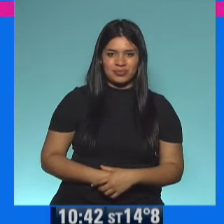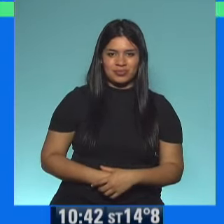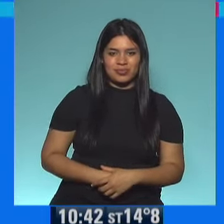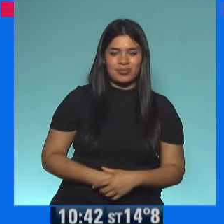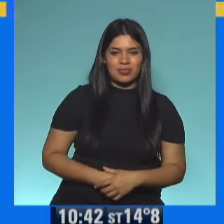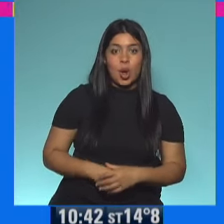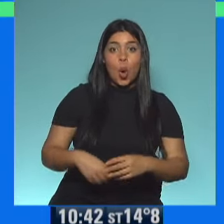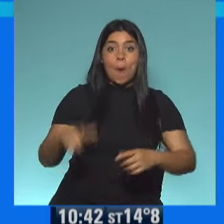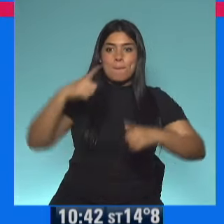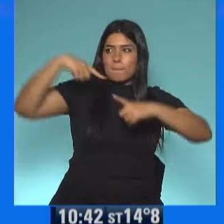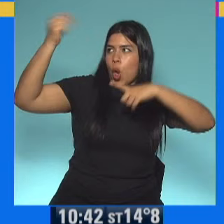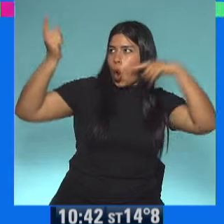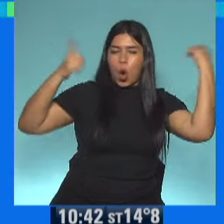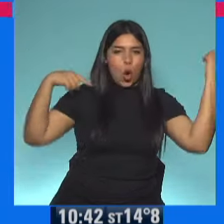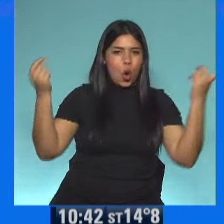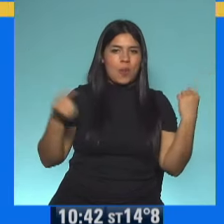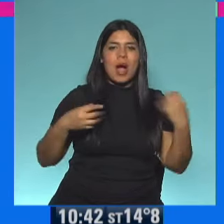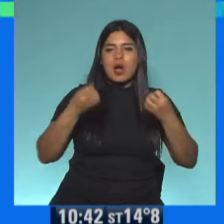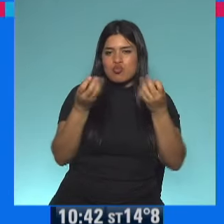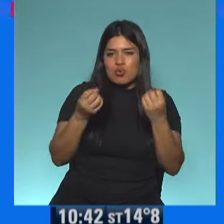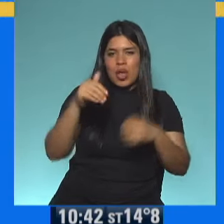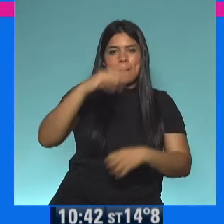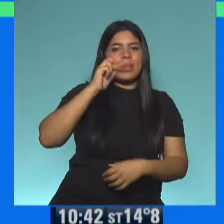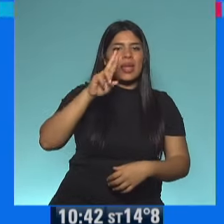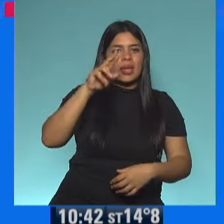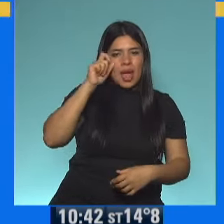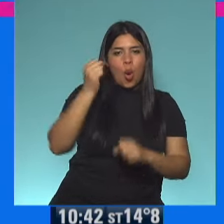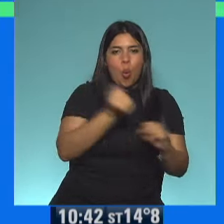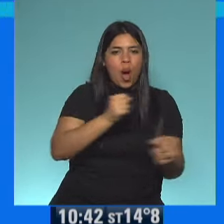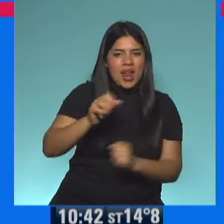Las plumas presentes con su plumero, mire, de Bariloche. Me encanta. Bien.